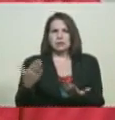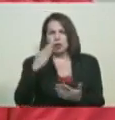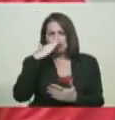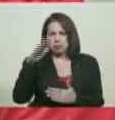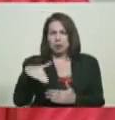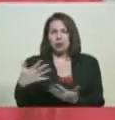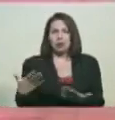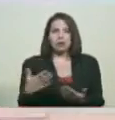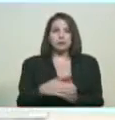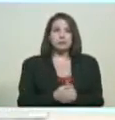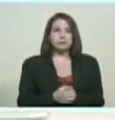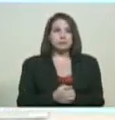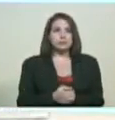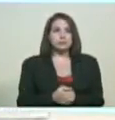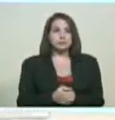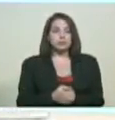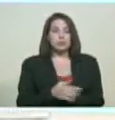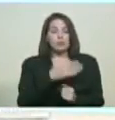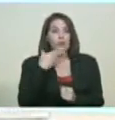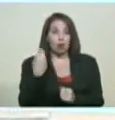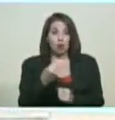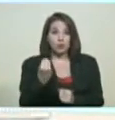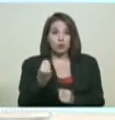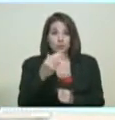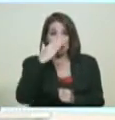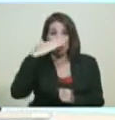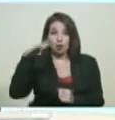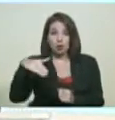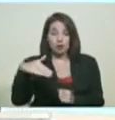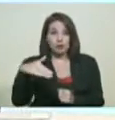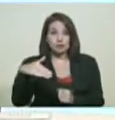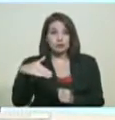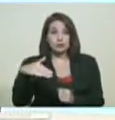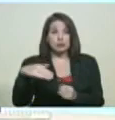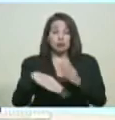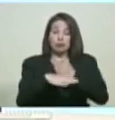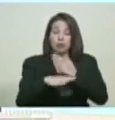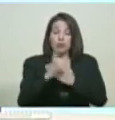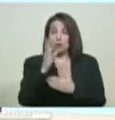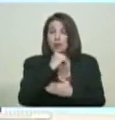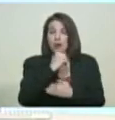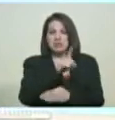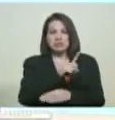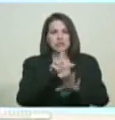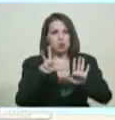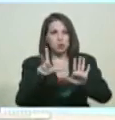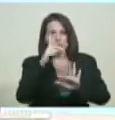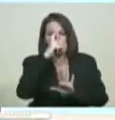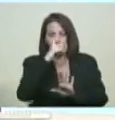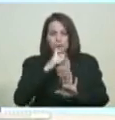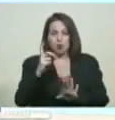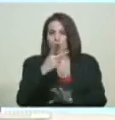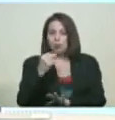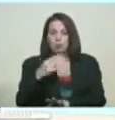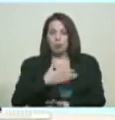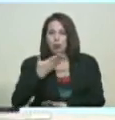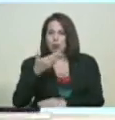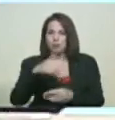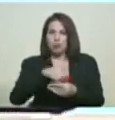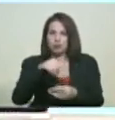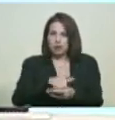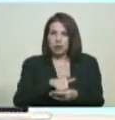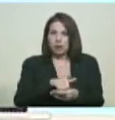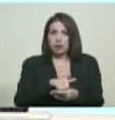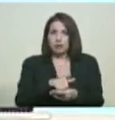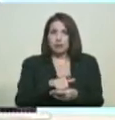un grupo de jóvenes que todavía no llegan a la edad de votar a los 18 años entonces casi